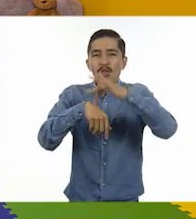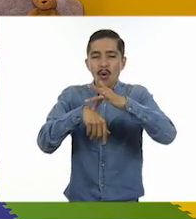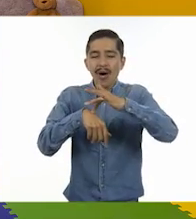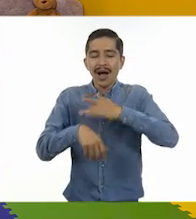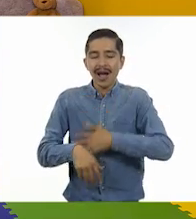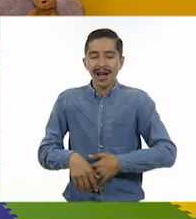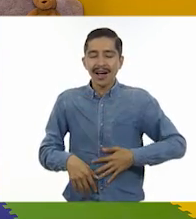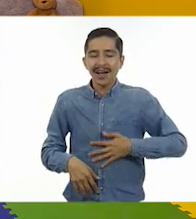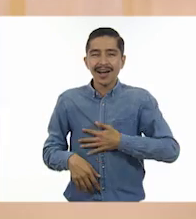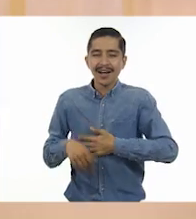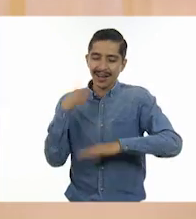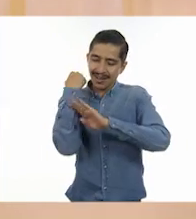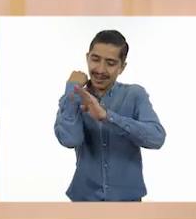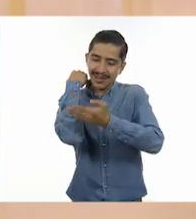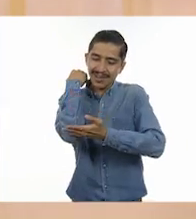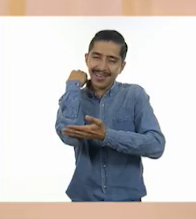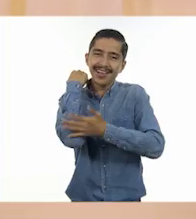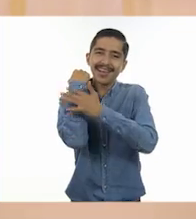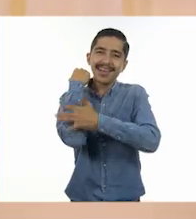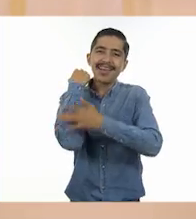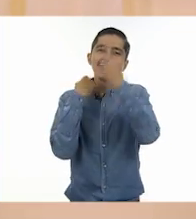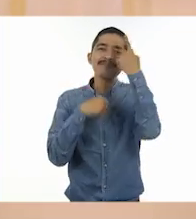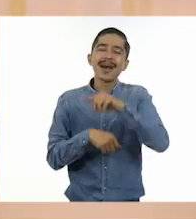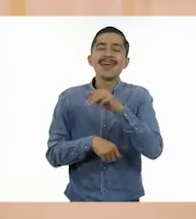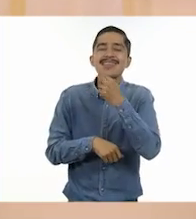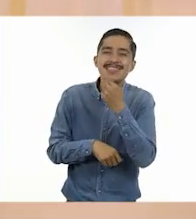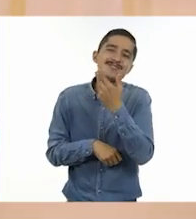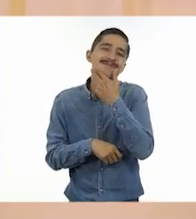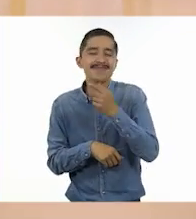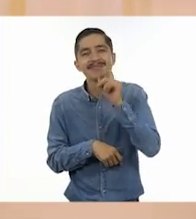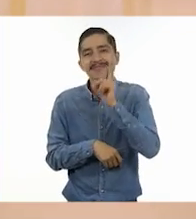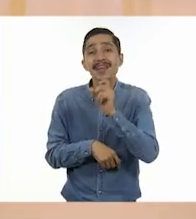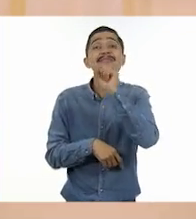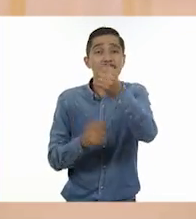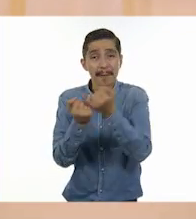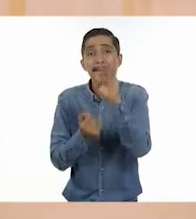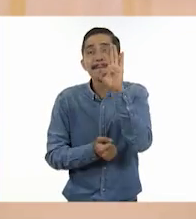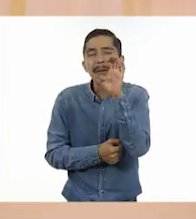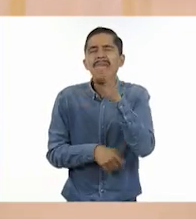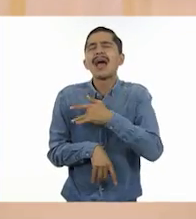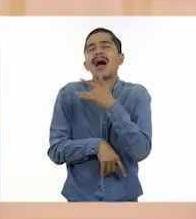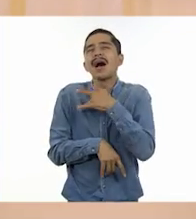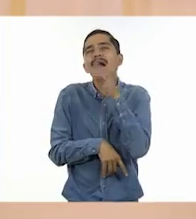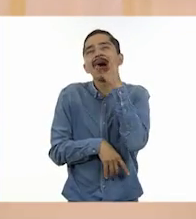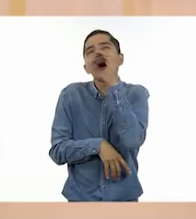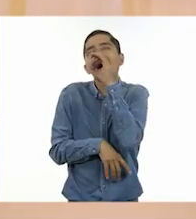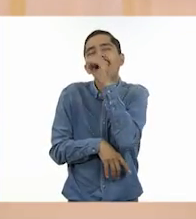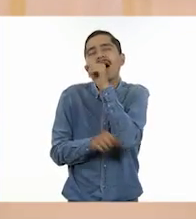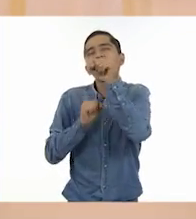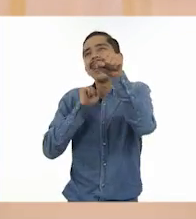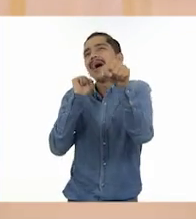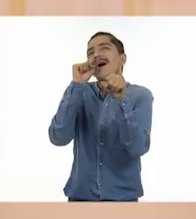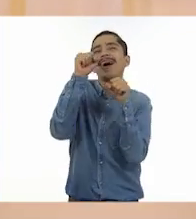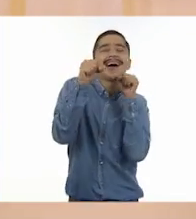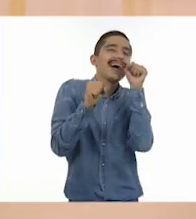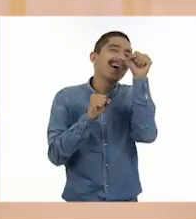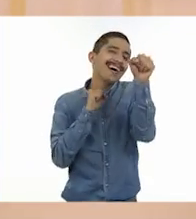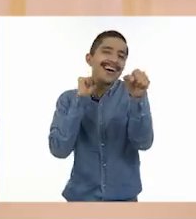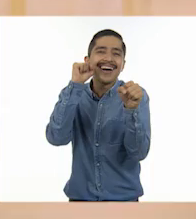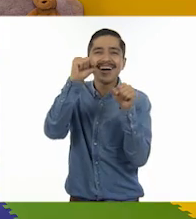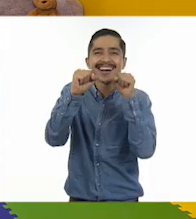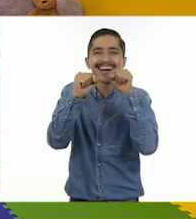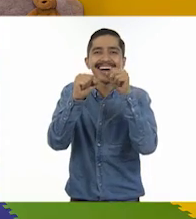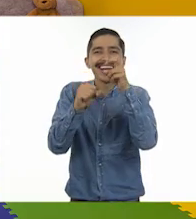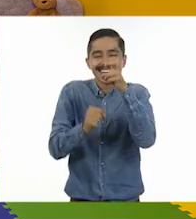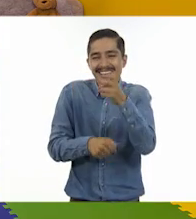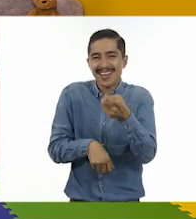la niña o al niño. Y los bebés reaccionan al estímulo y al calor corporal. Ahí despertamos también sus